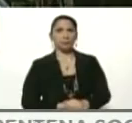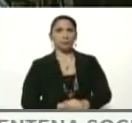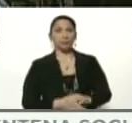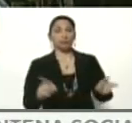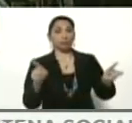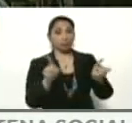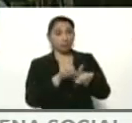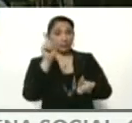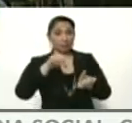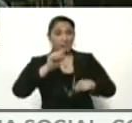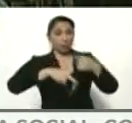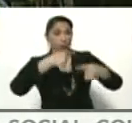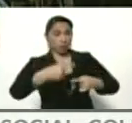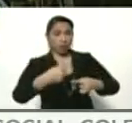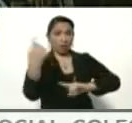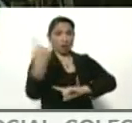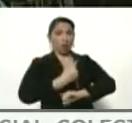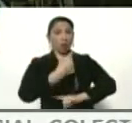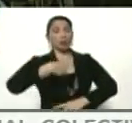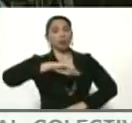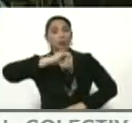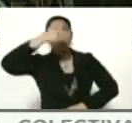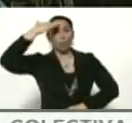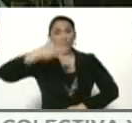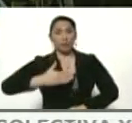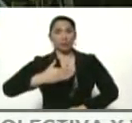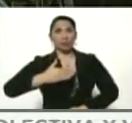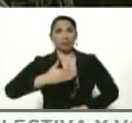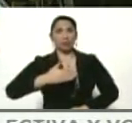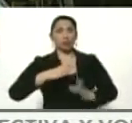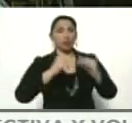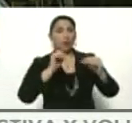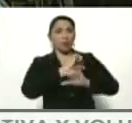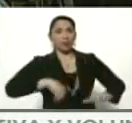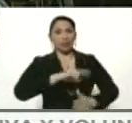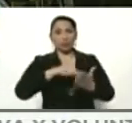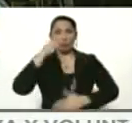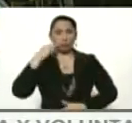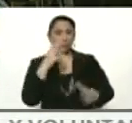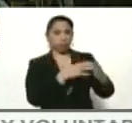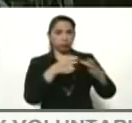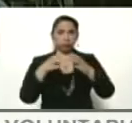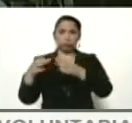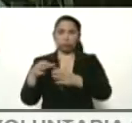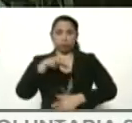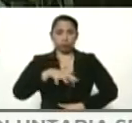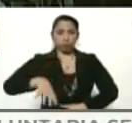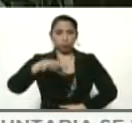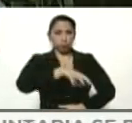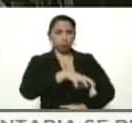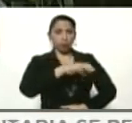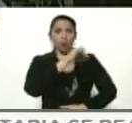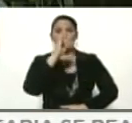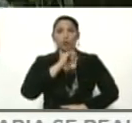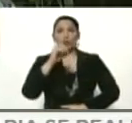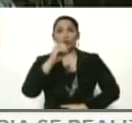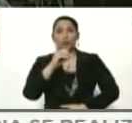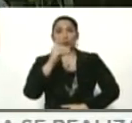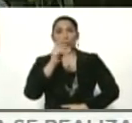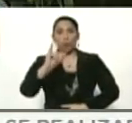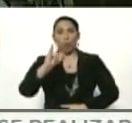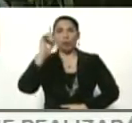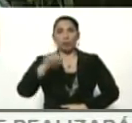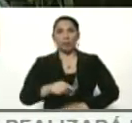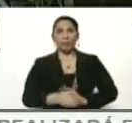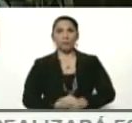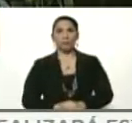Asimismo, mañana, por orden de nuestro comandante en jefe, toda la Fuerza Armada, a través de los comandos de las regiones y de las zonas estratégicas, de las zonas operativas de